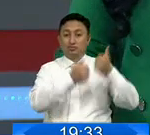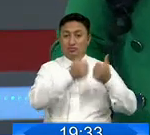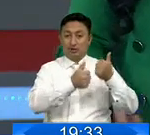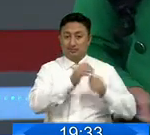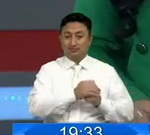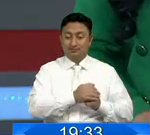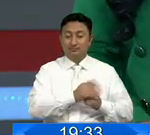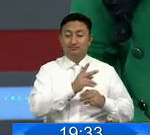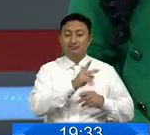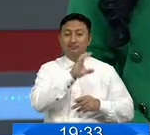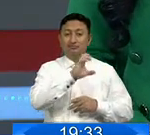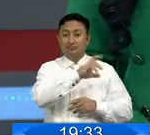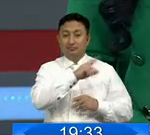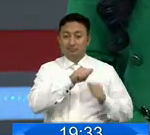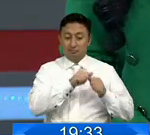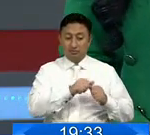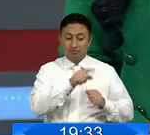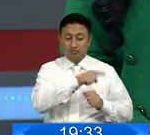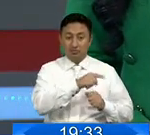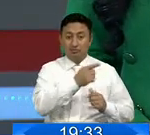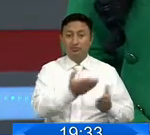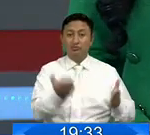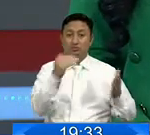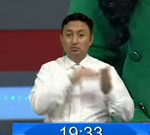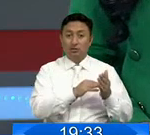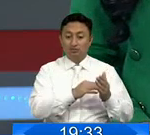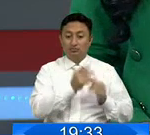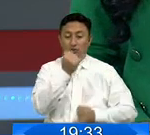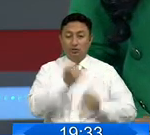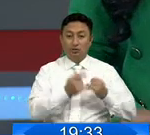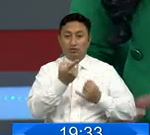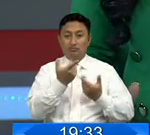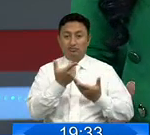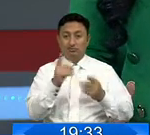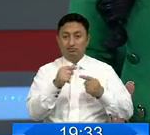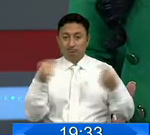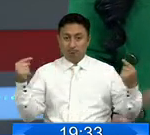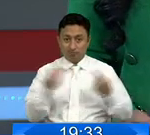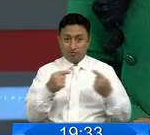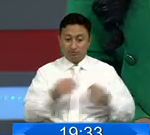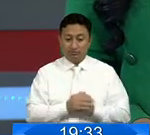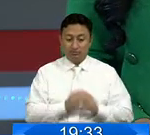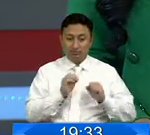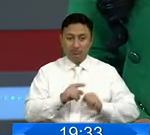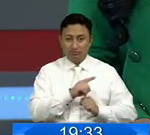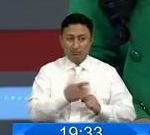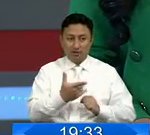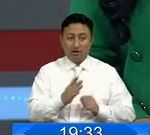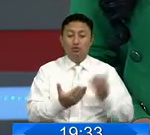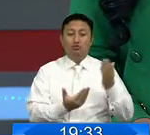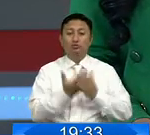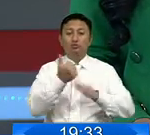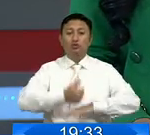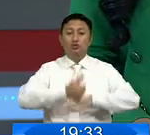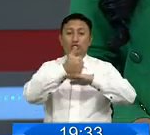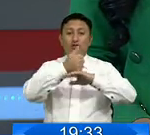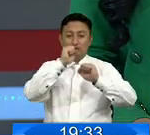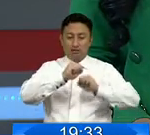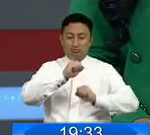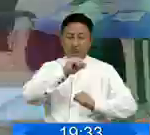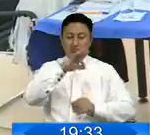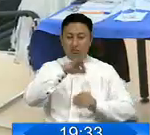Definitivo. Los finalistas tendrán que ir a la última fase de oposición para finalmente contar con las nuevas autoridades